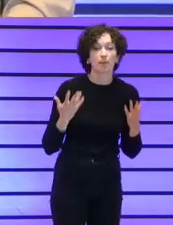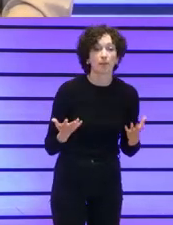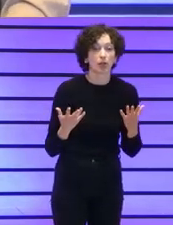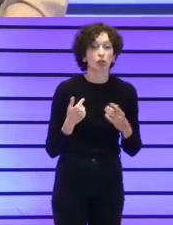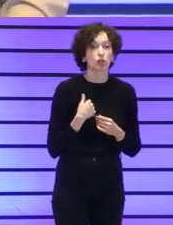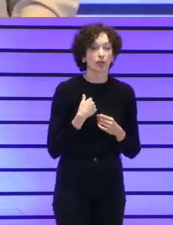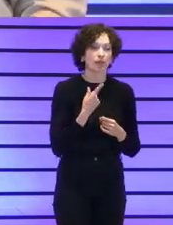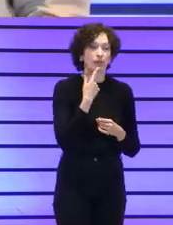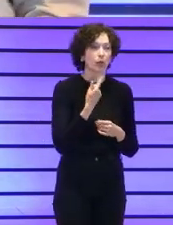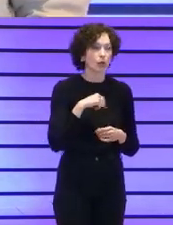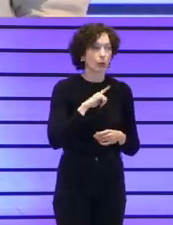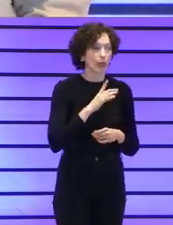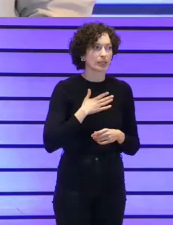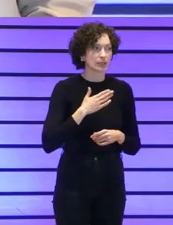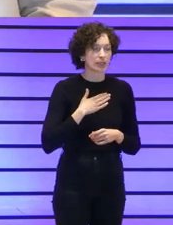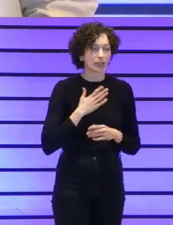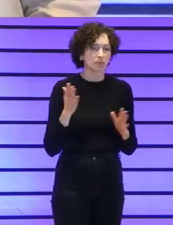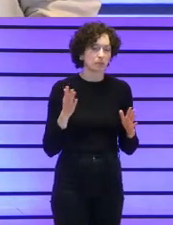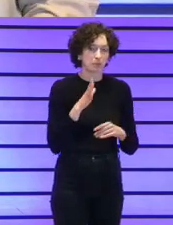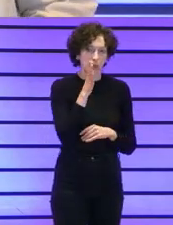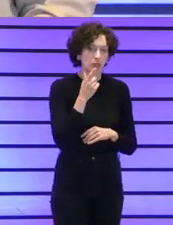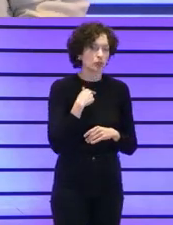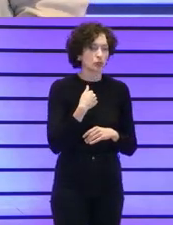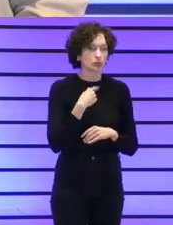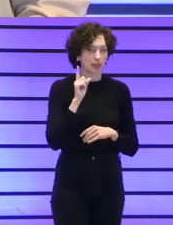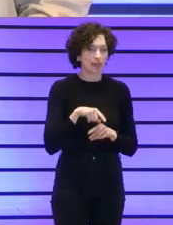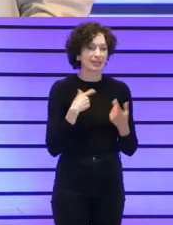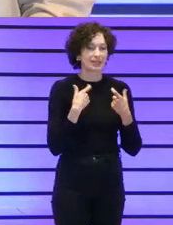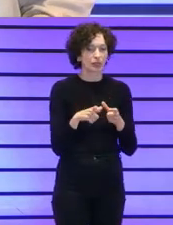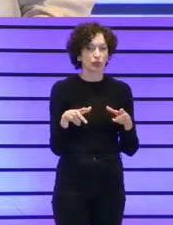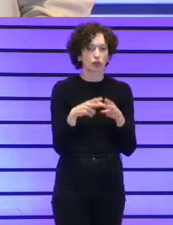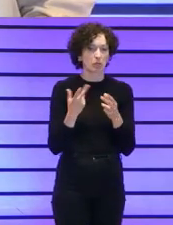digo nuestras porque yo me considero parte del sector social, no lo puedo evitar.